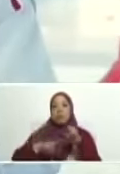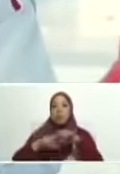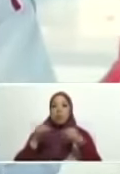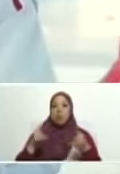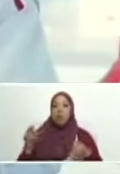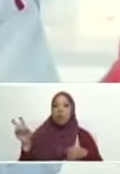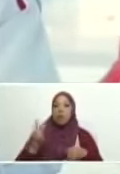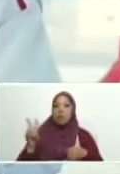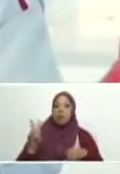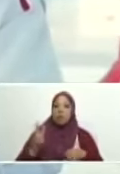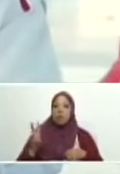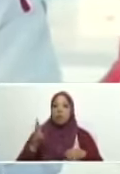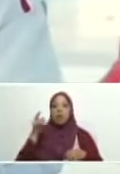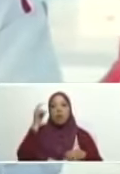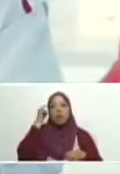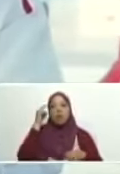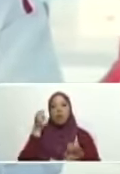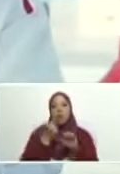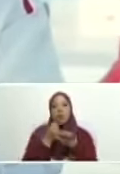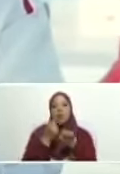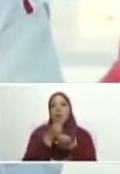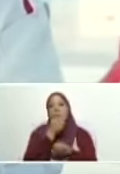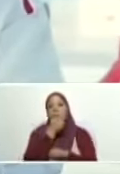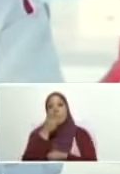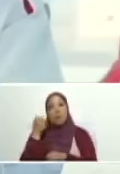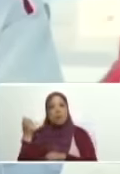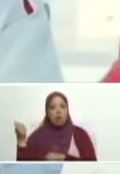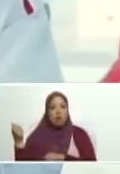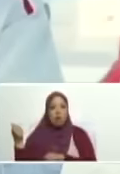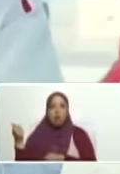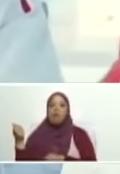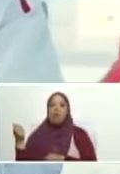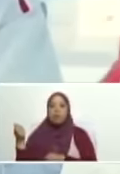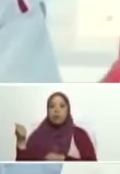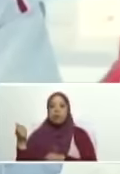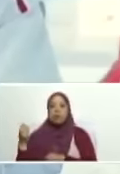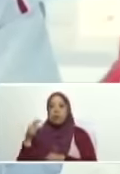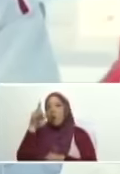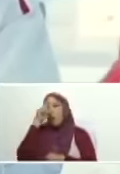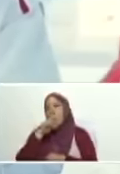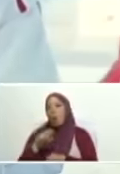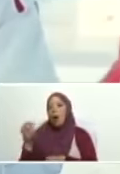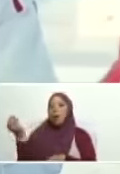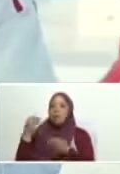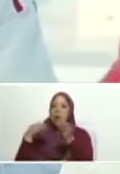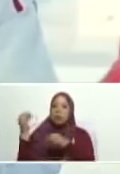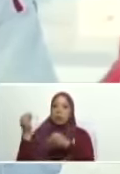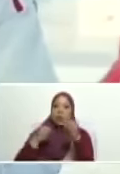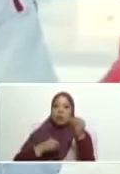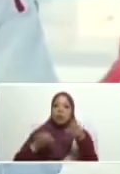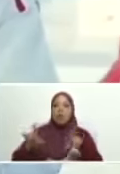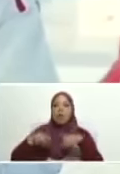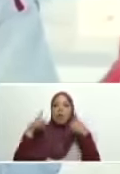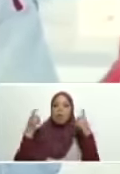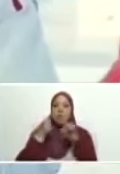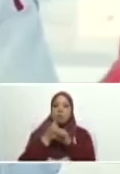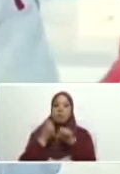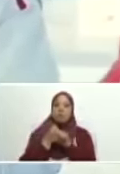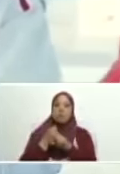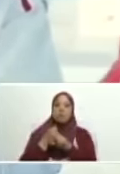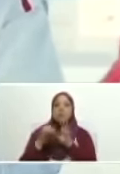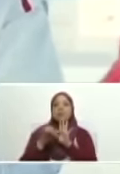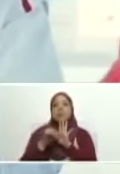de una frase allí que va a ser emblemática, estoy seguro, por años y años. La Guaira más